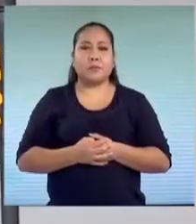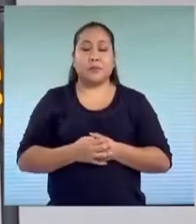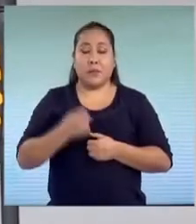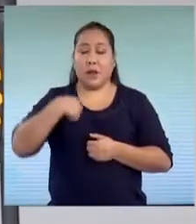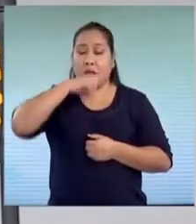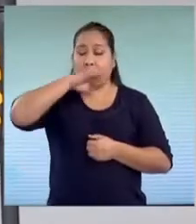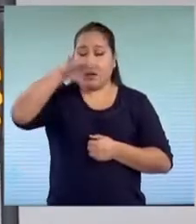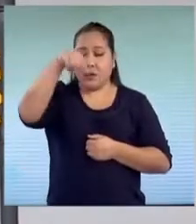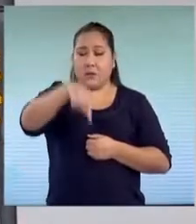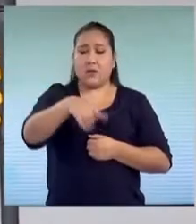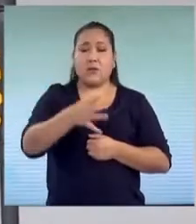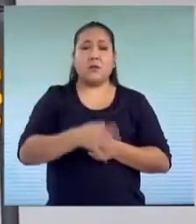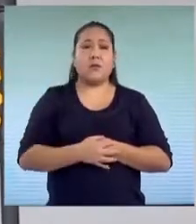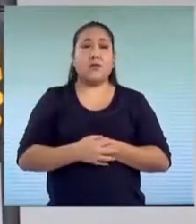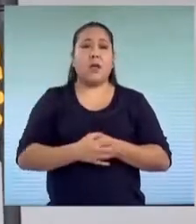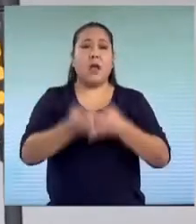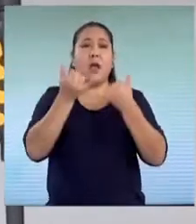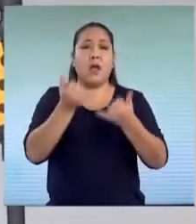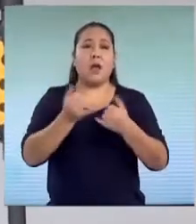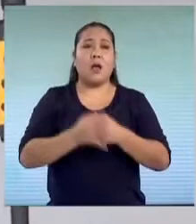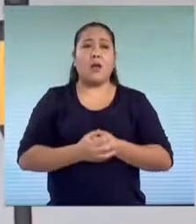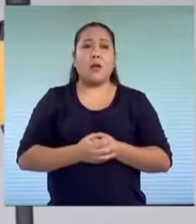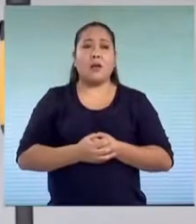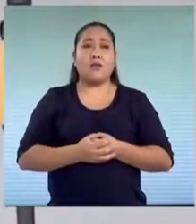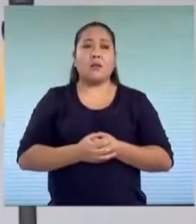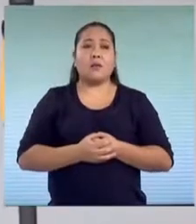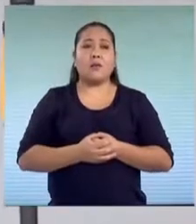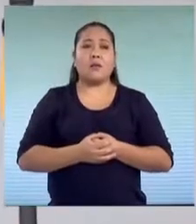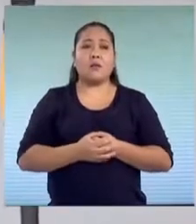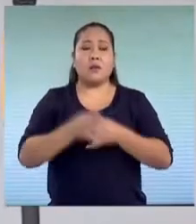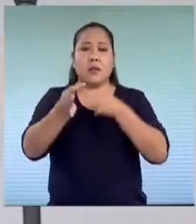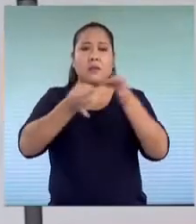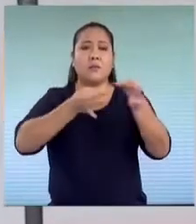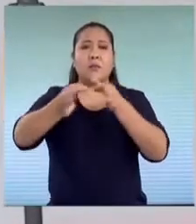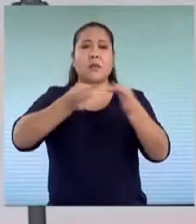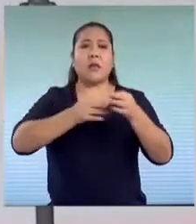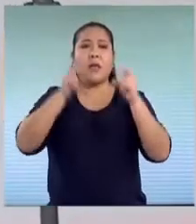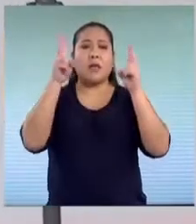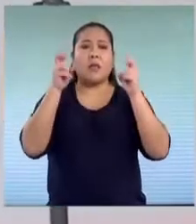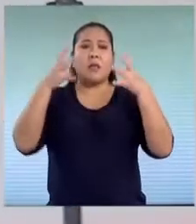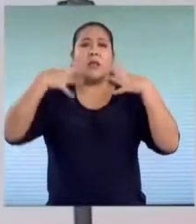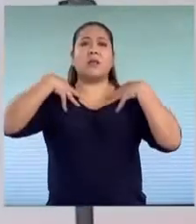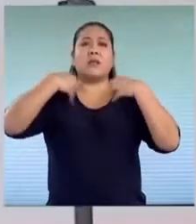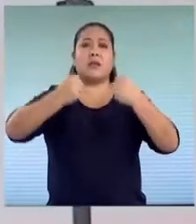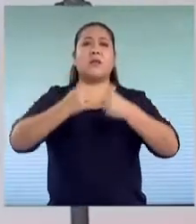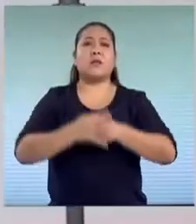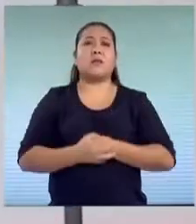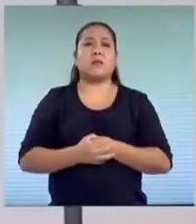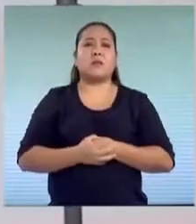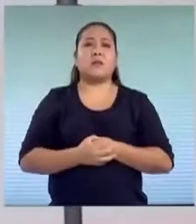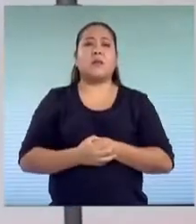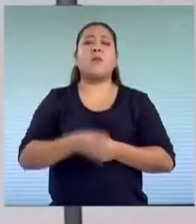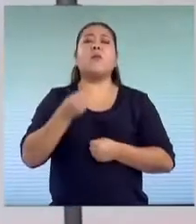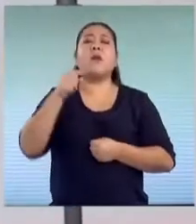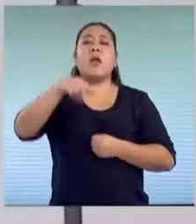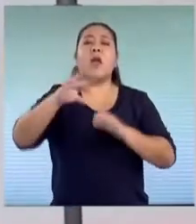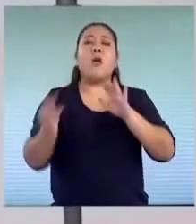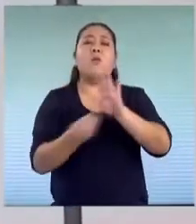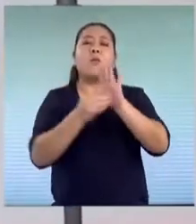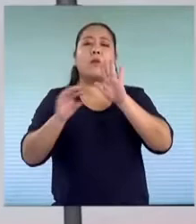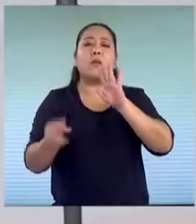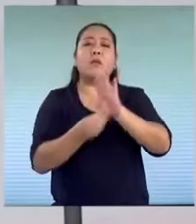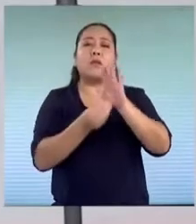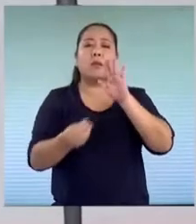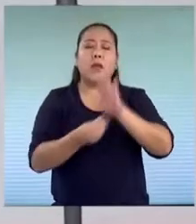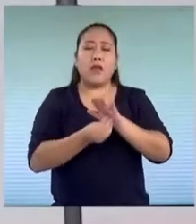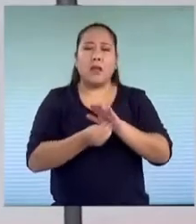Dicho esto, vamos ahora a proceder a hablar del tema de la salud, porque sumado a la